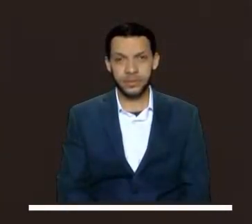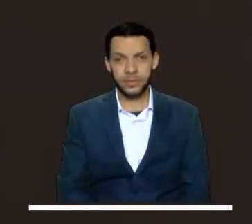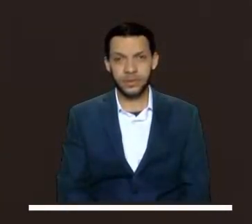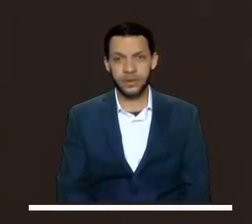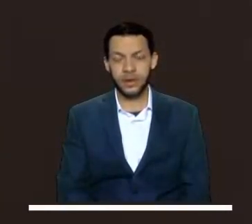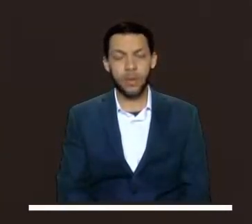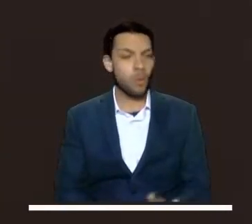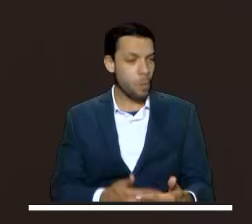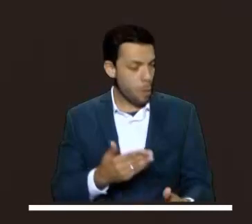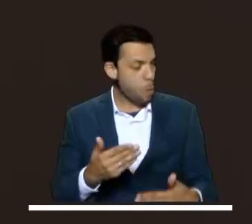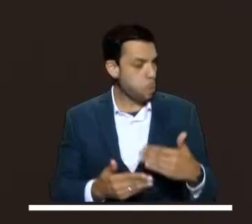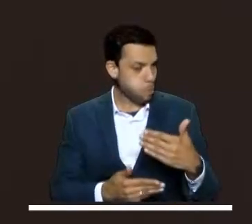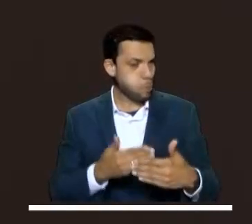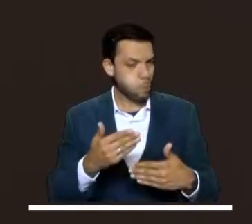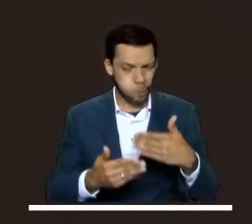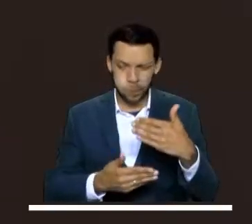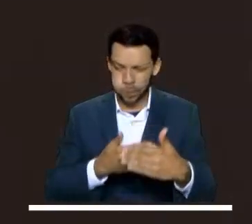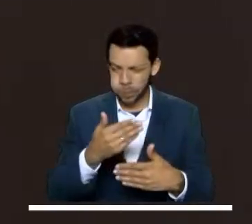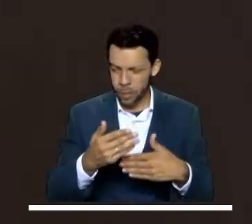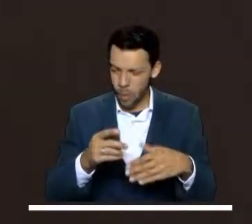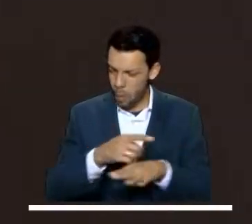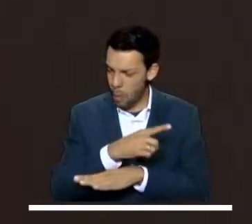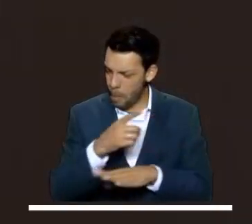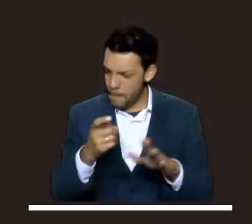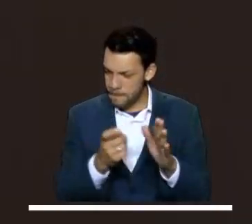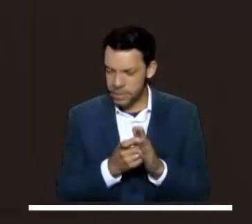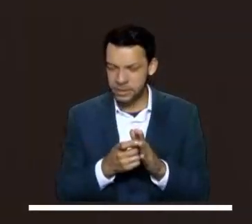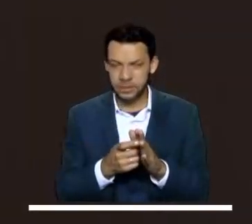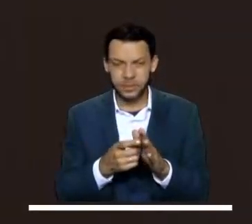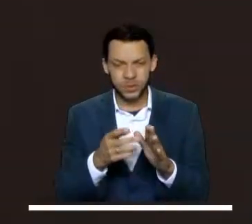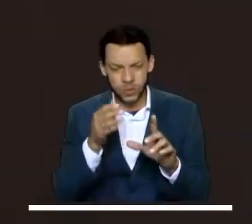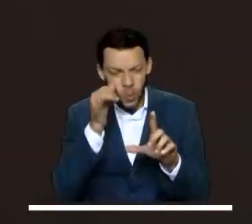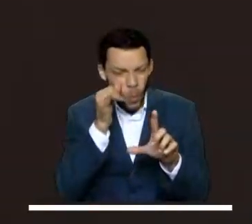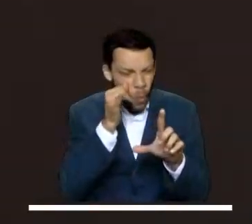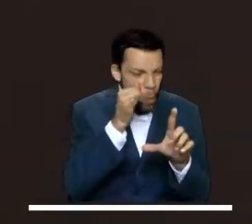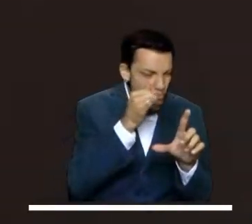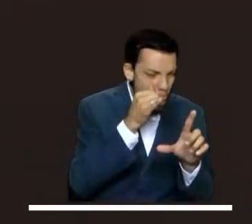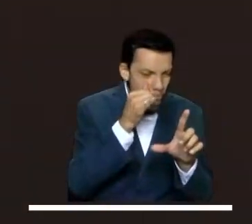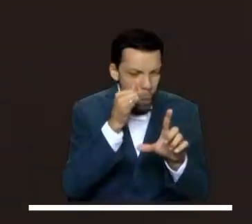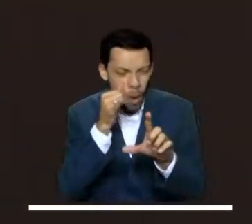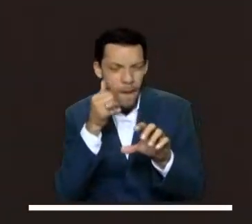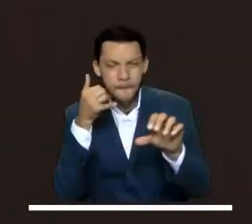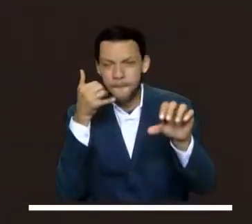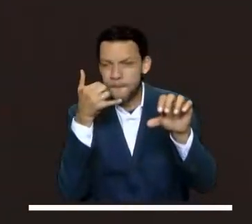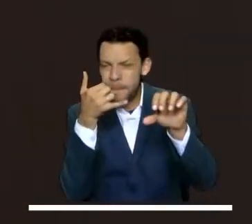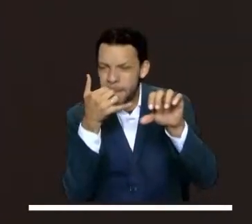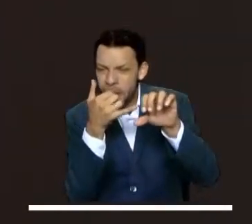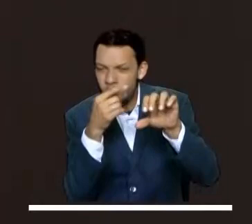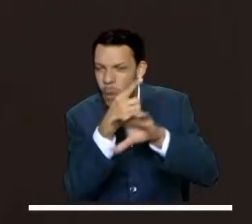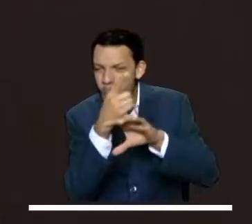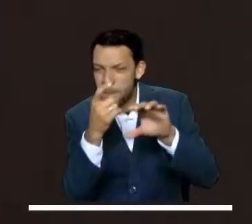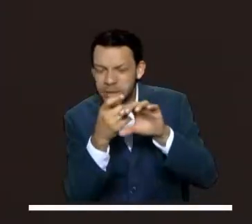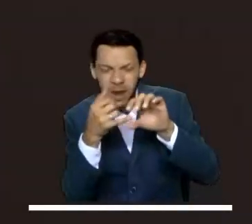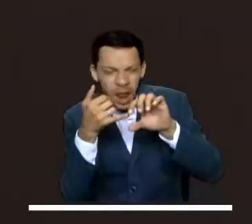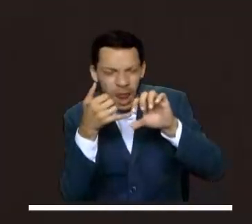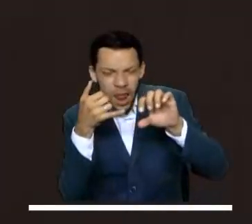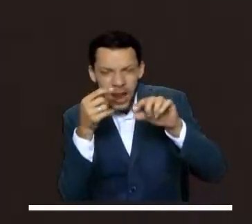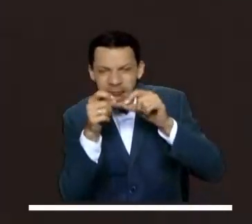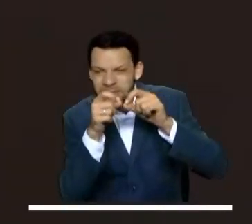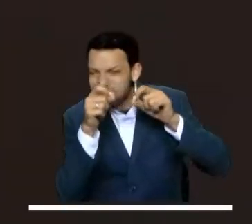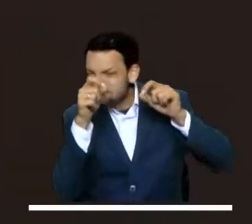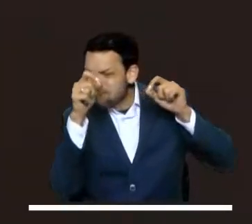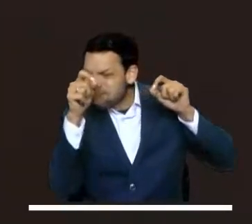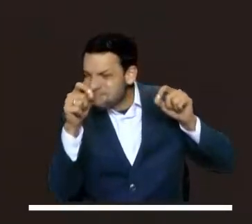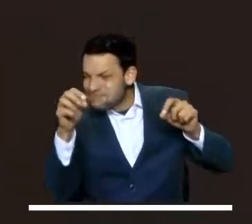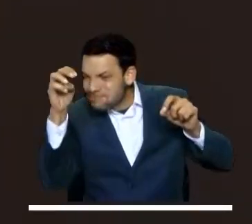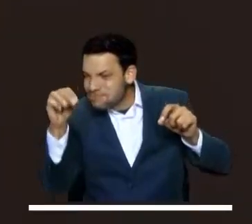Ahí va subiendo por el colon descendente. Sí, vamos llegando al colon sigmoide y luego pasamos al colon